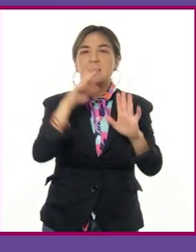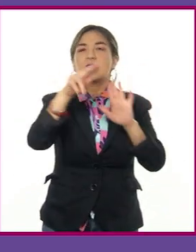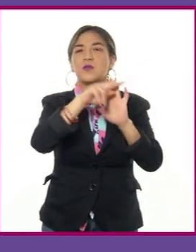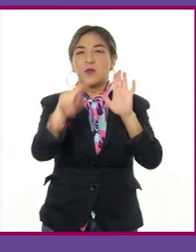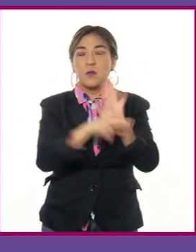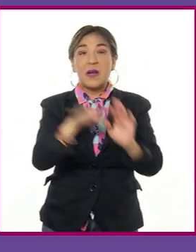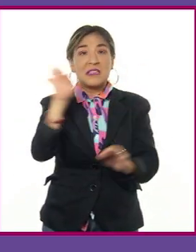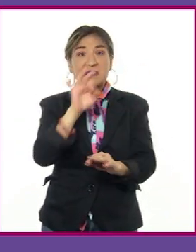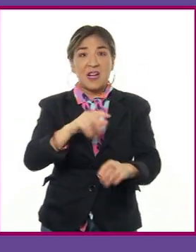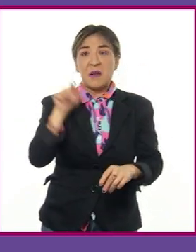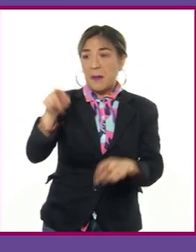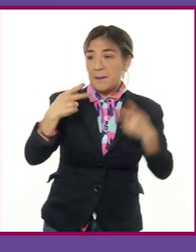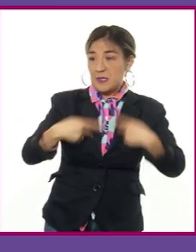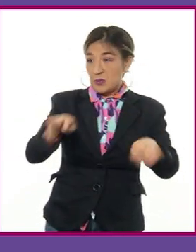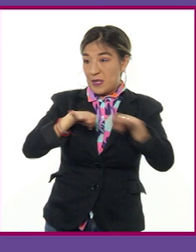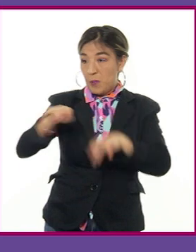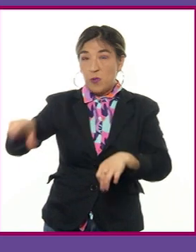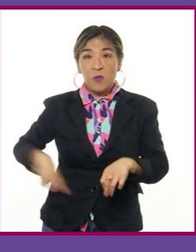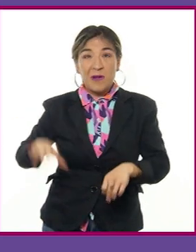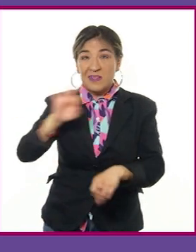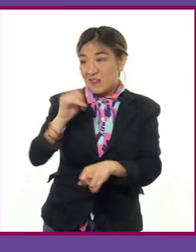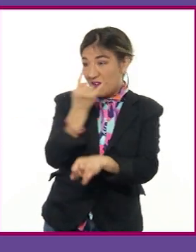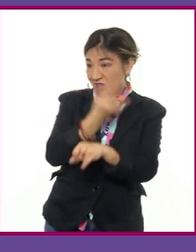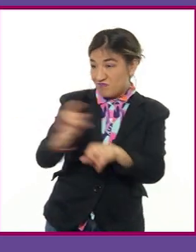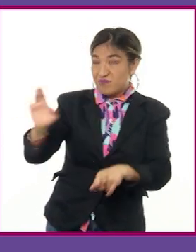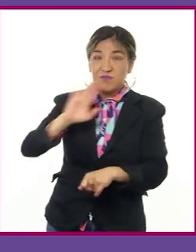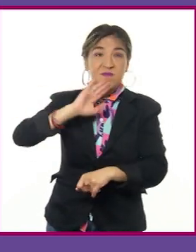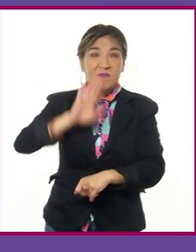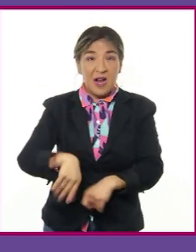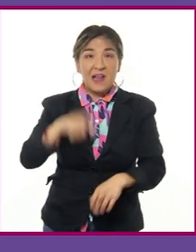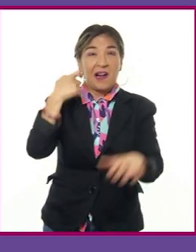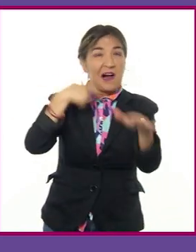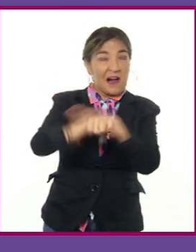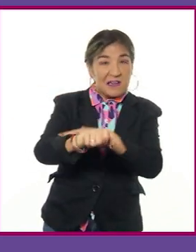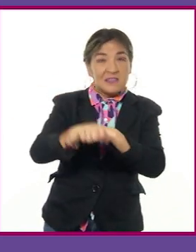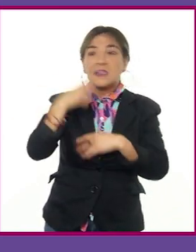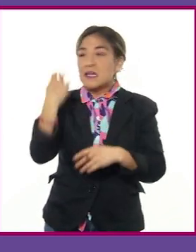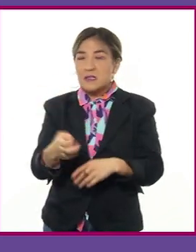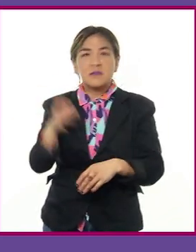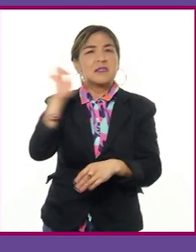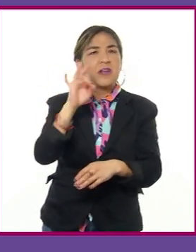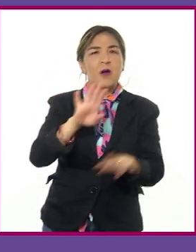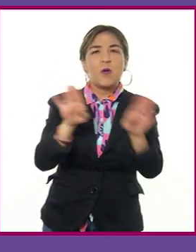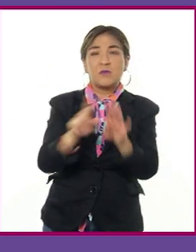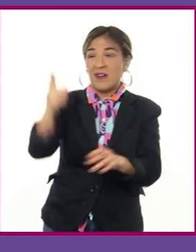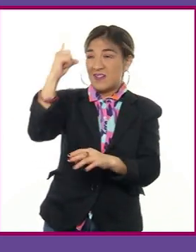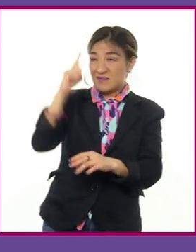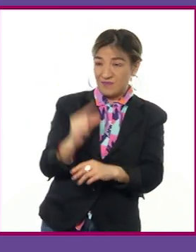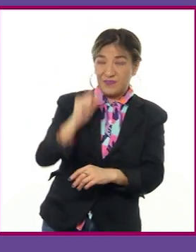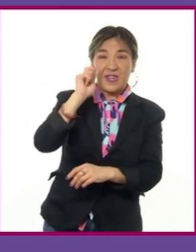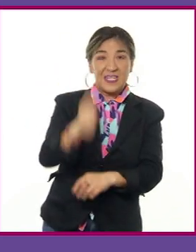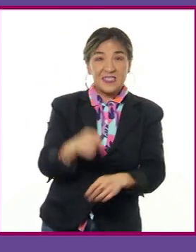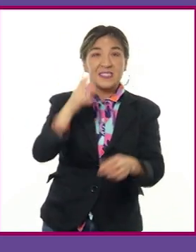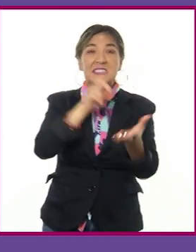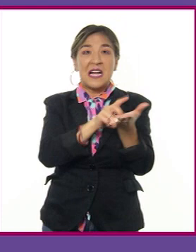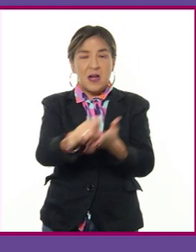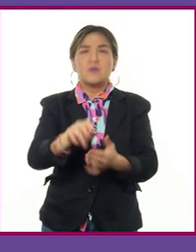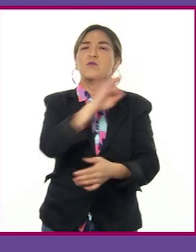cuando uno o un servidor público incurre en prácticas corruptas o que atenten contra los principios de la misma ética